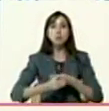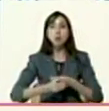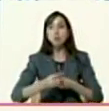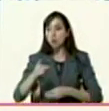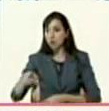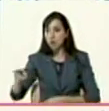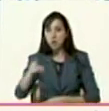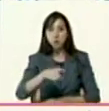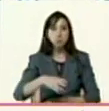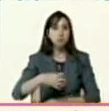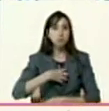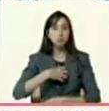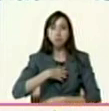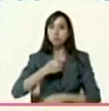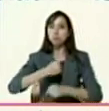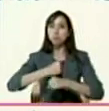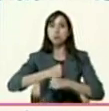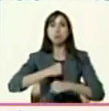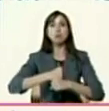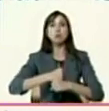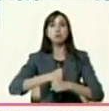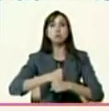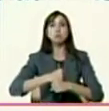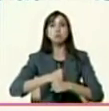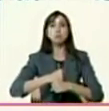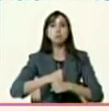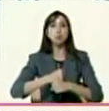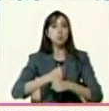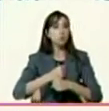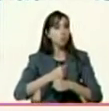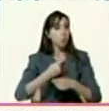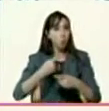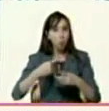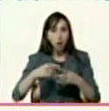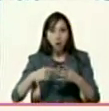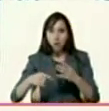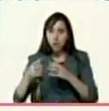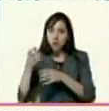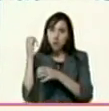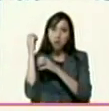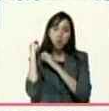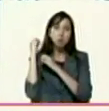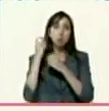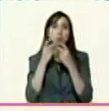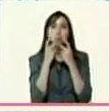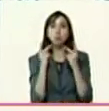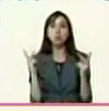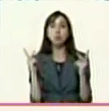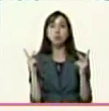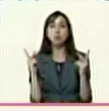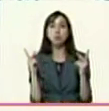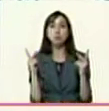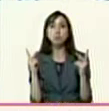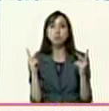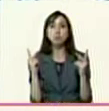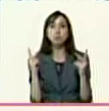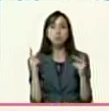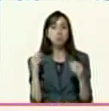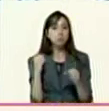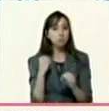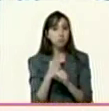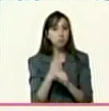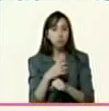inhabilitados para el ejercicio de cualquier cargo público, el funcionamiento público que